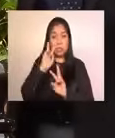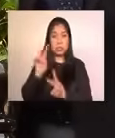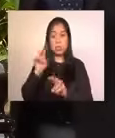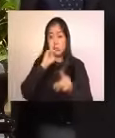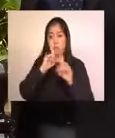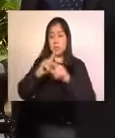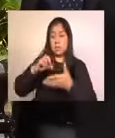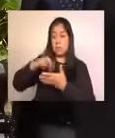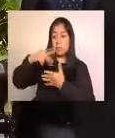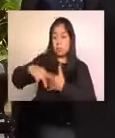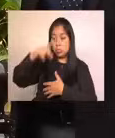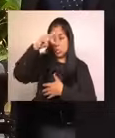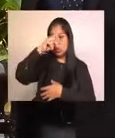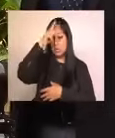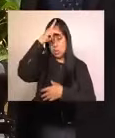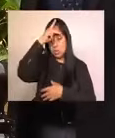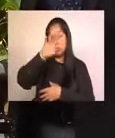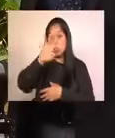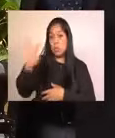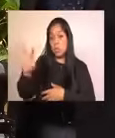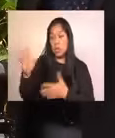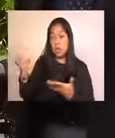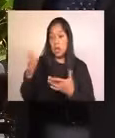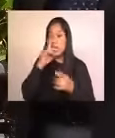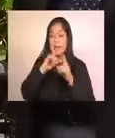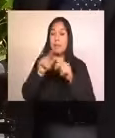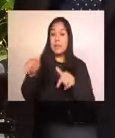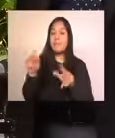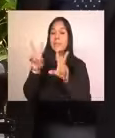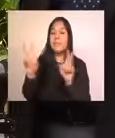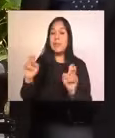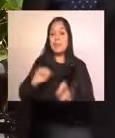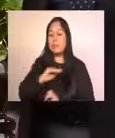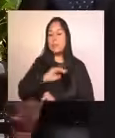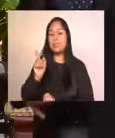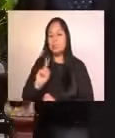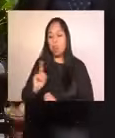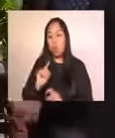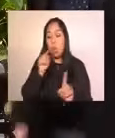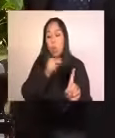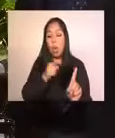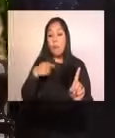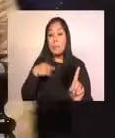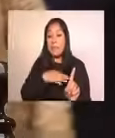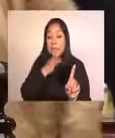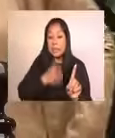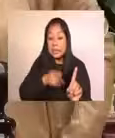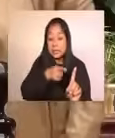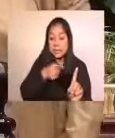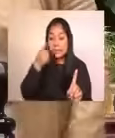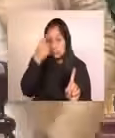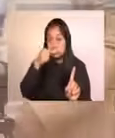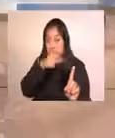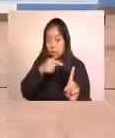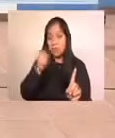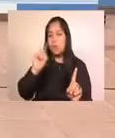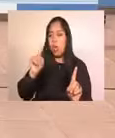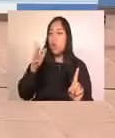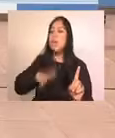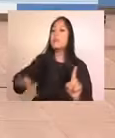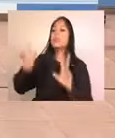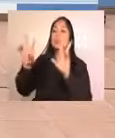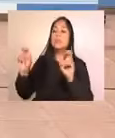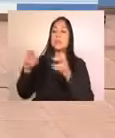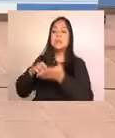kilómetro 44, ¿verdad? Porque no es un tema de ministro, es un tema de país. Quisiera, señor comisionado. Claro,